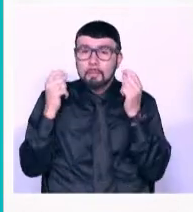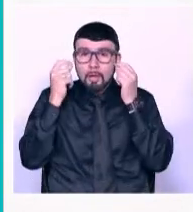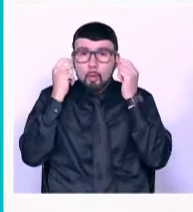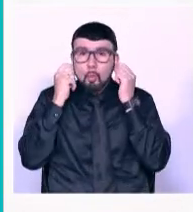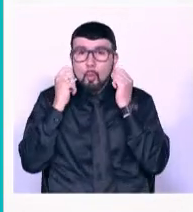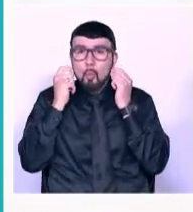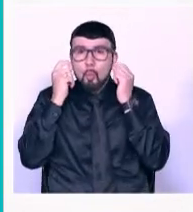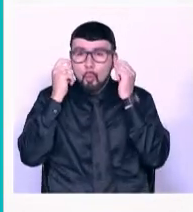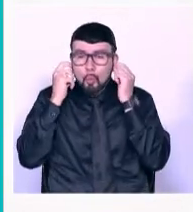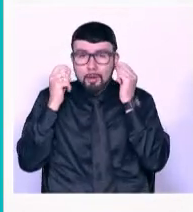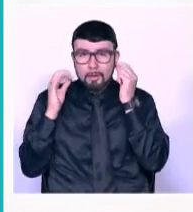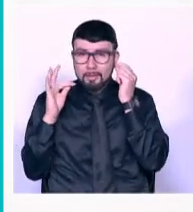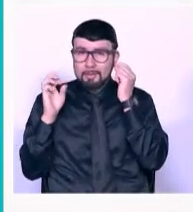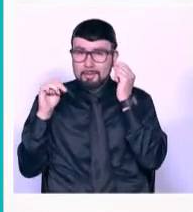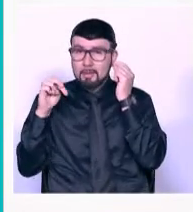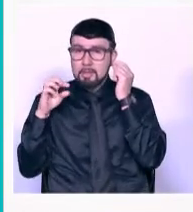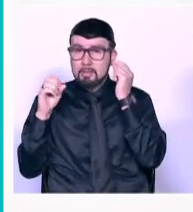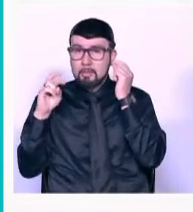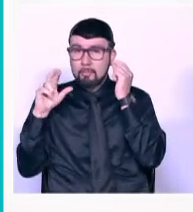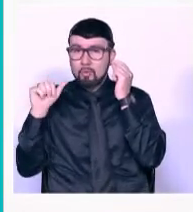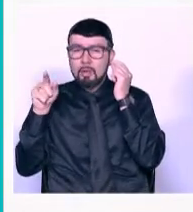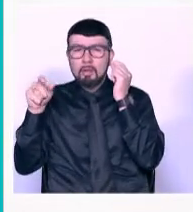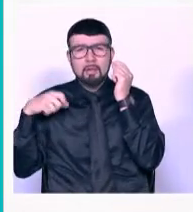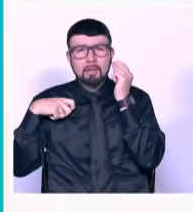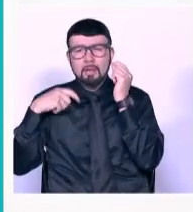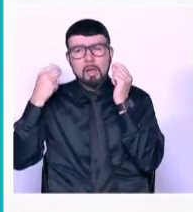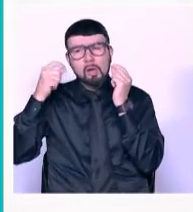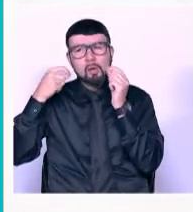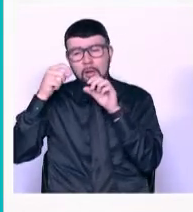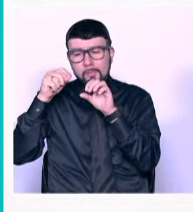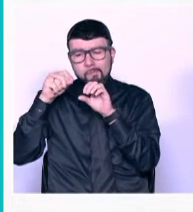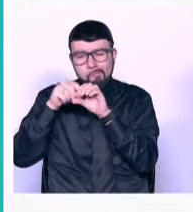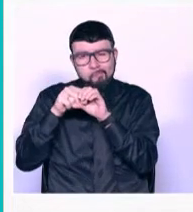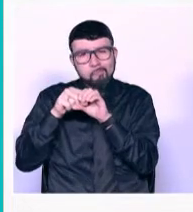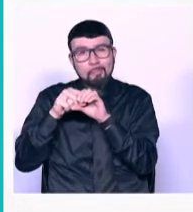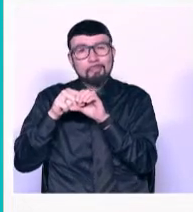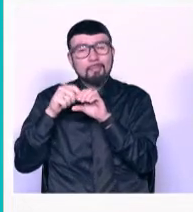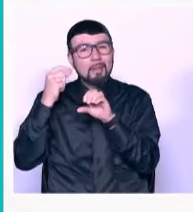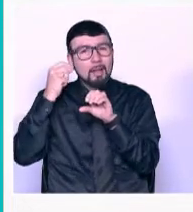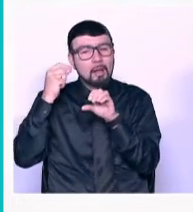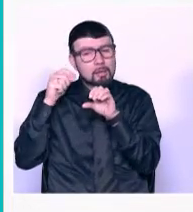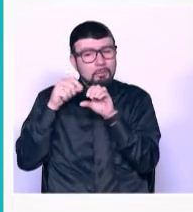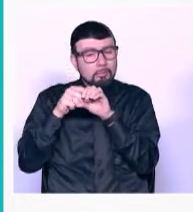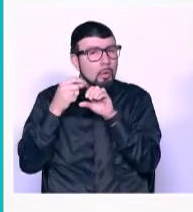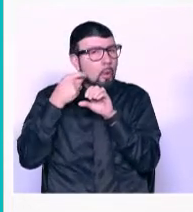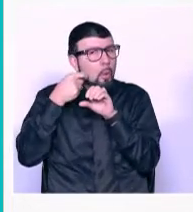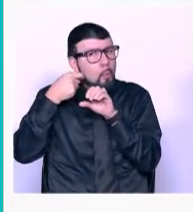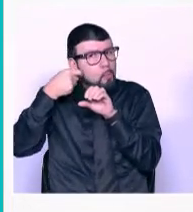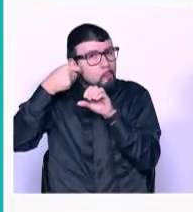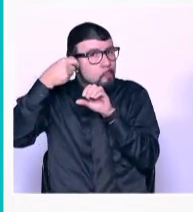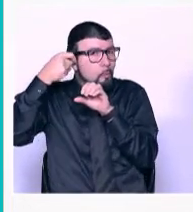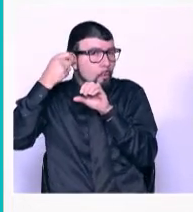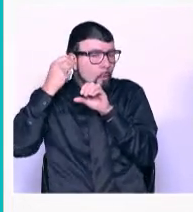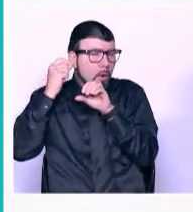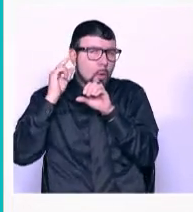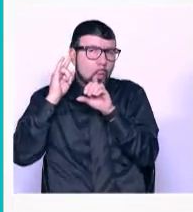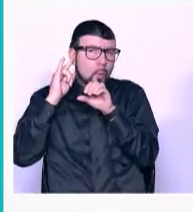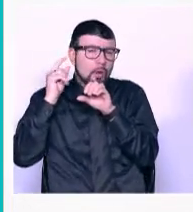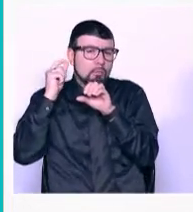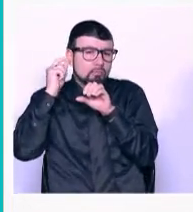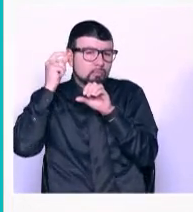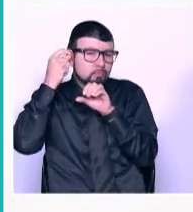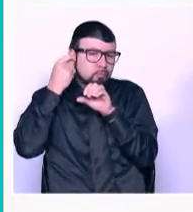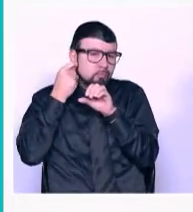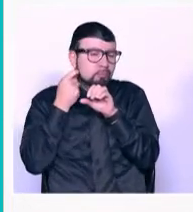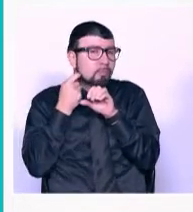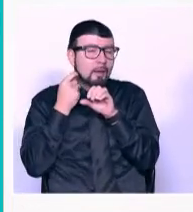temporal existe una fisura, la fisura de Gasser, que es por donde pasan el nervio auriculotemporal. Entonces,